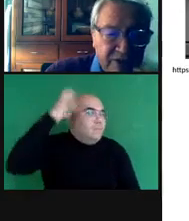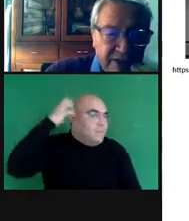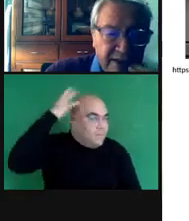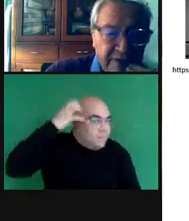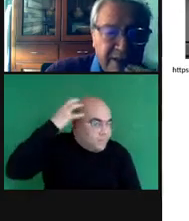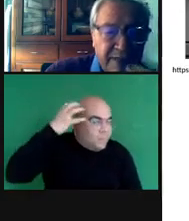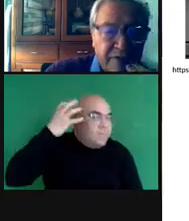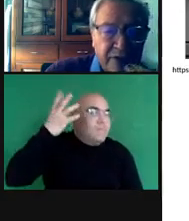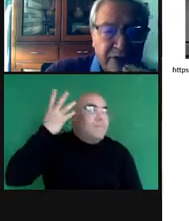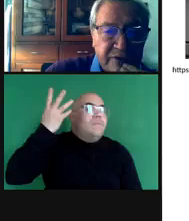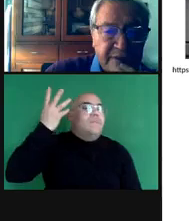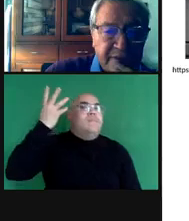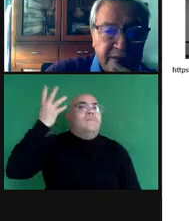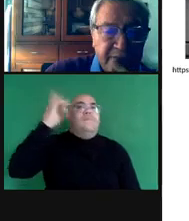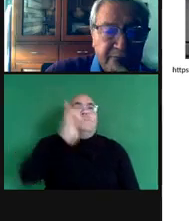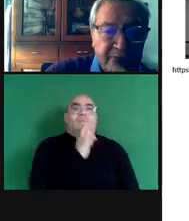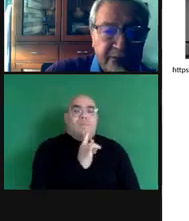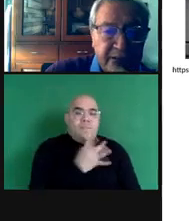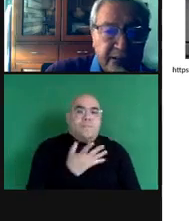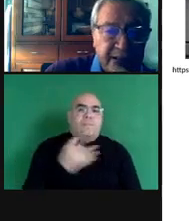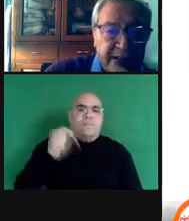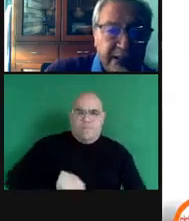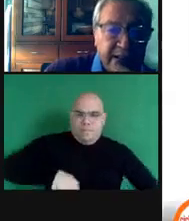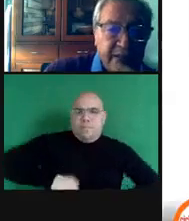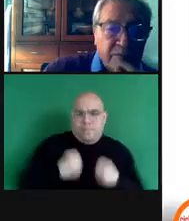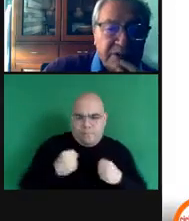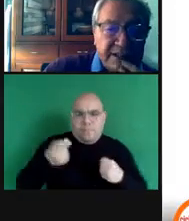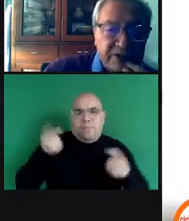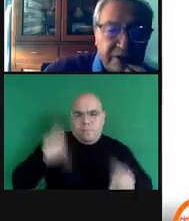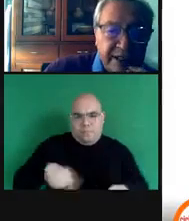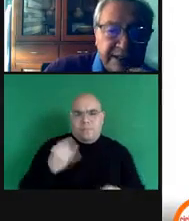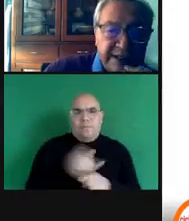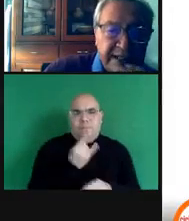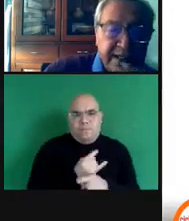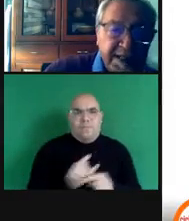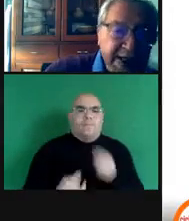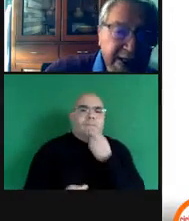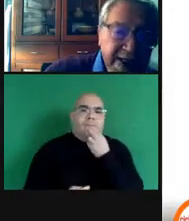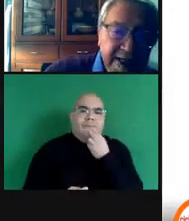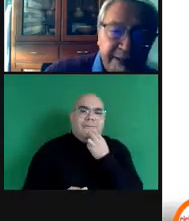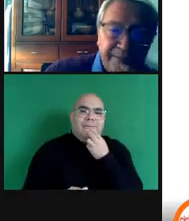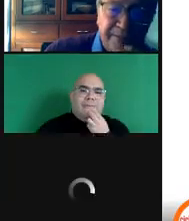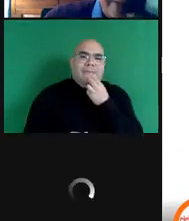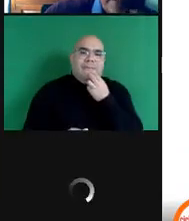Bogotá vemos un ejemplo de esto también. Pues esto es,